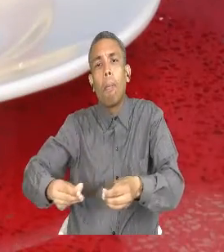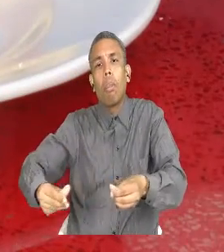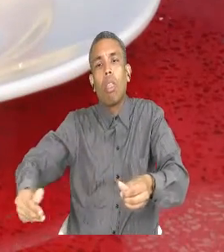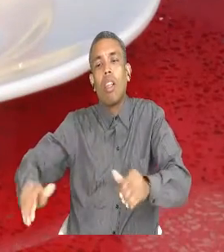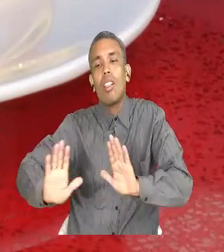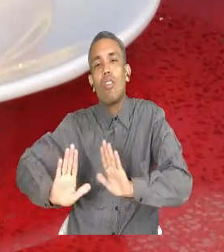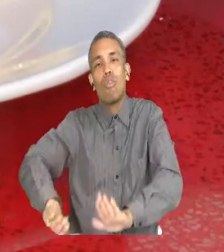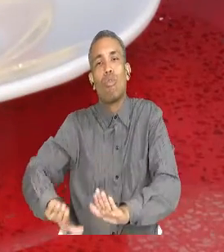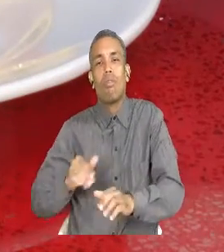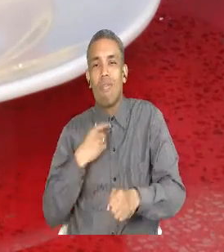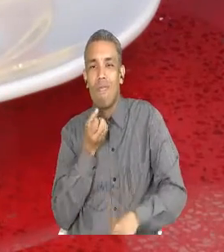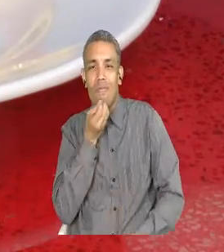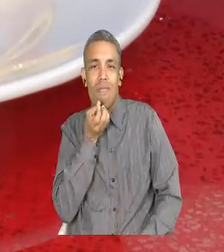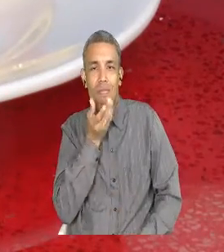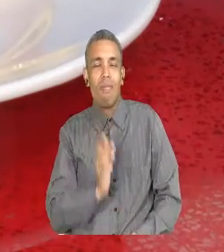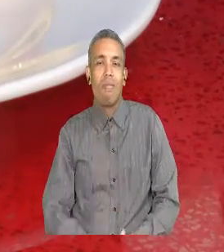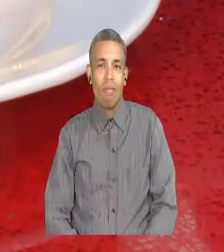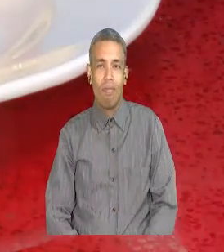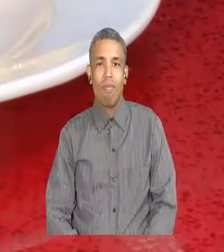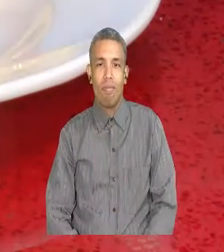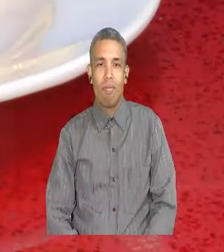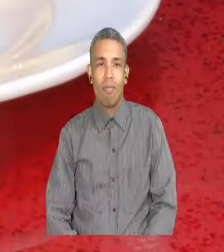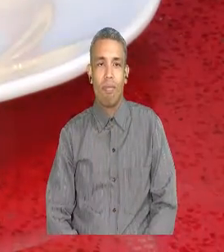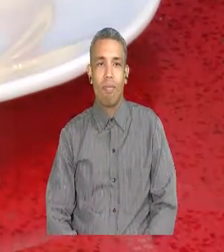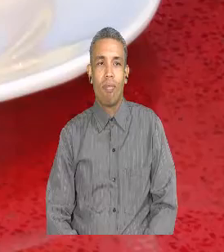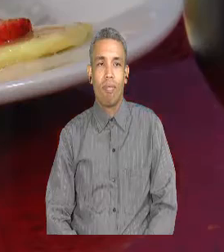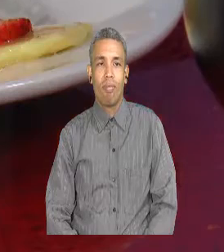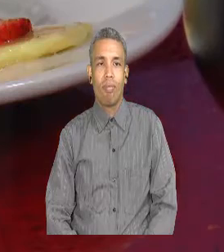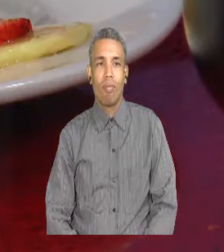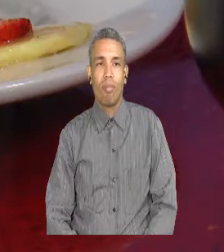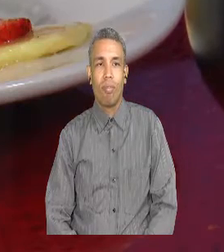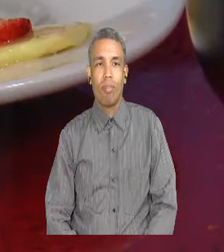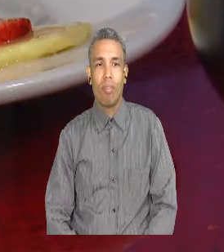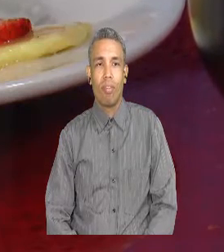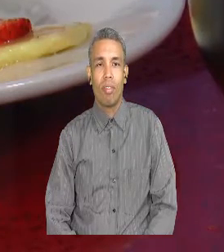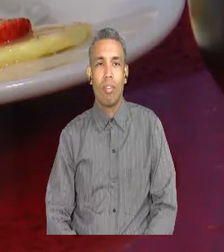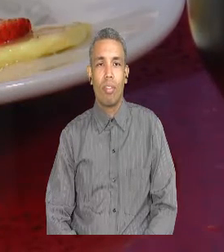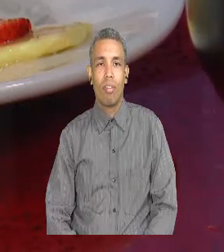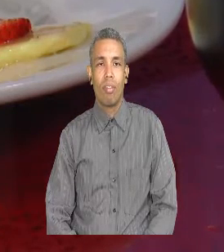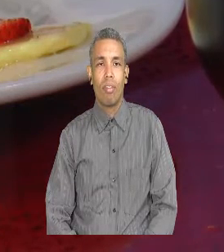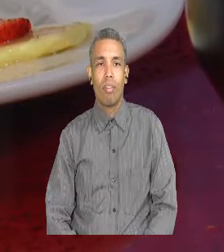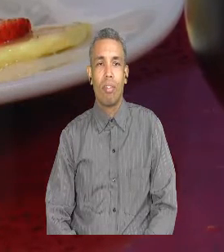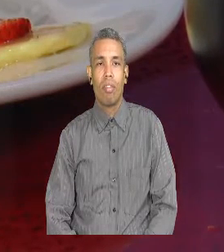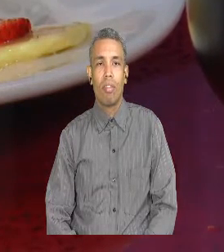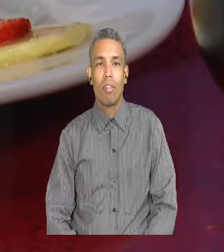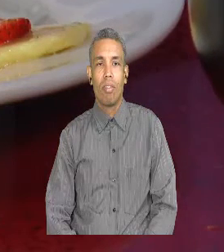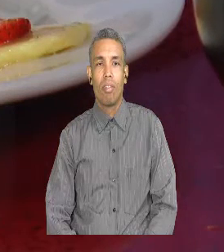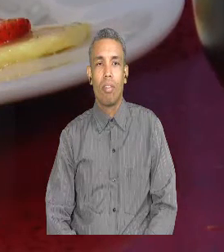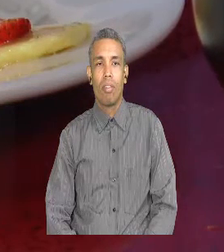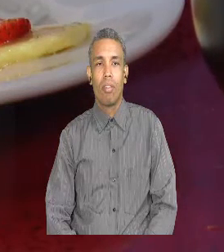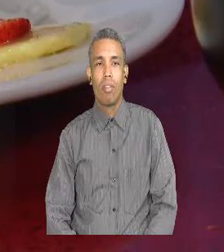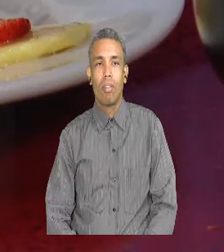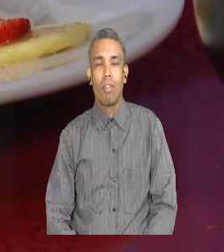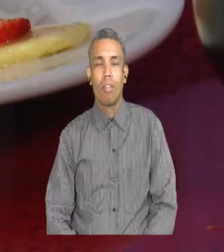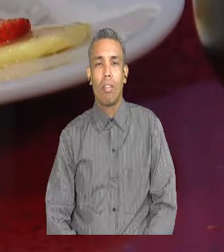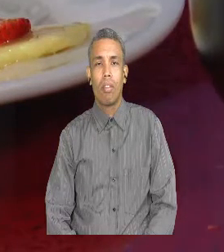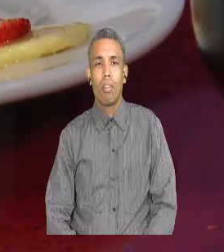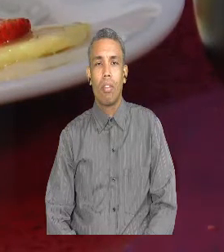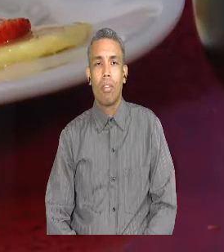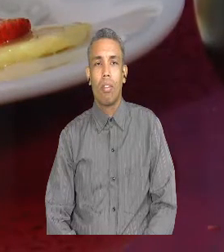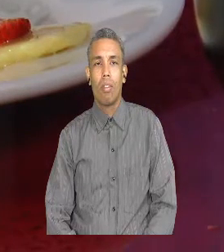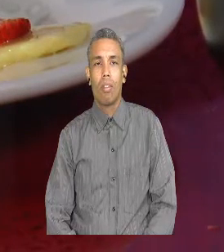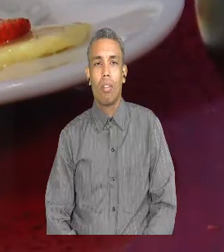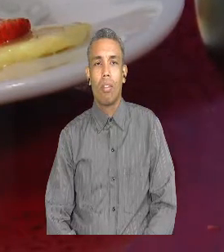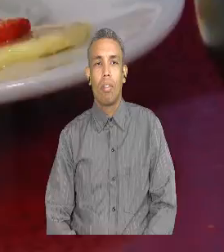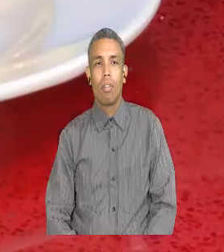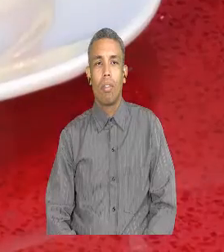sabor, la cremosidad del helado, y obviamente lo va a realzar la salsa. Oh, Okay. Y va a tener el toque picante que le